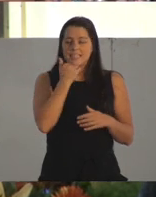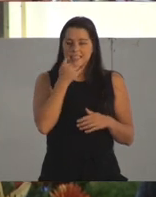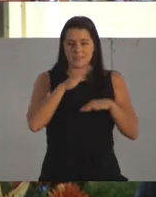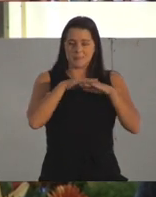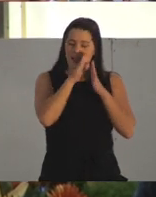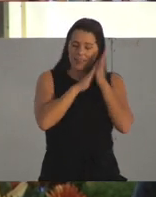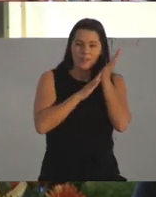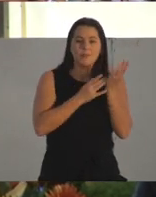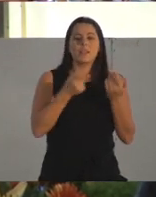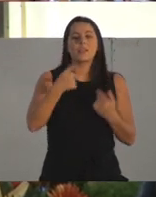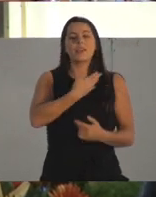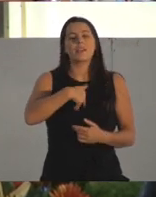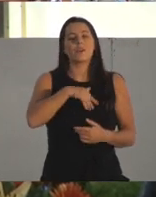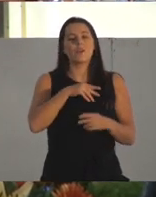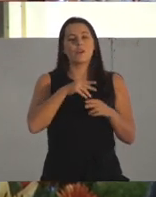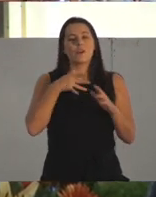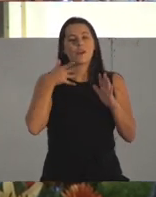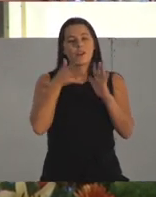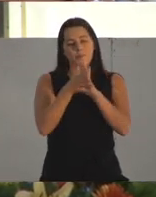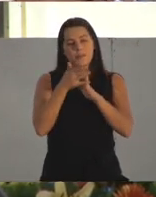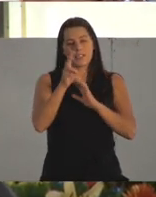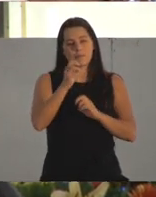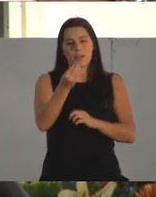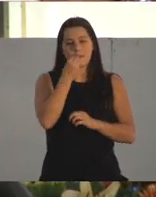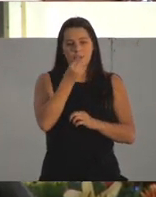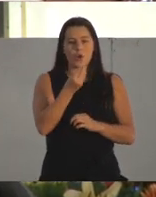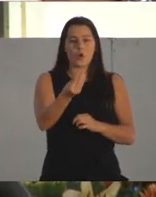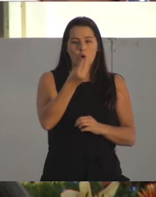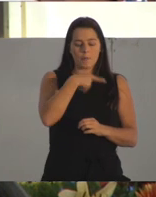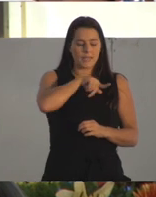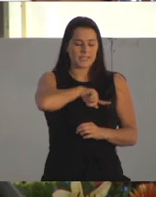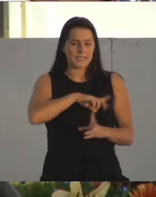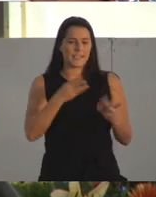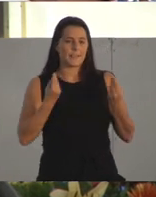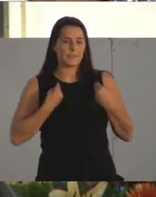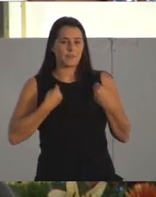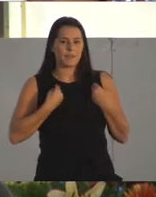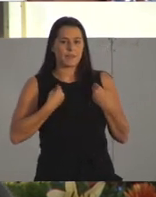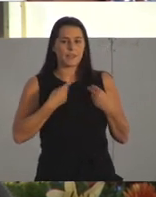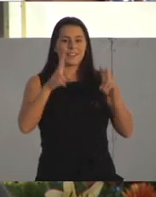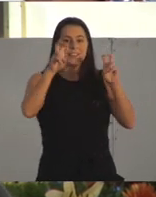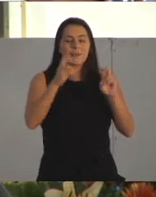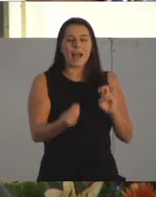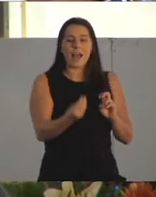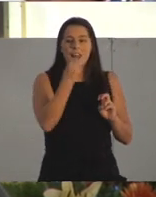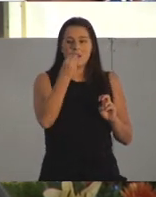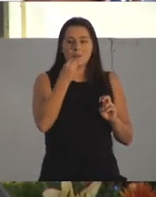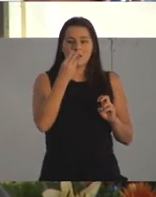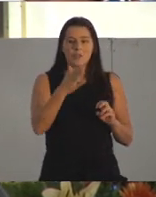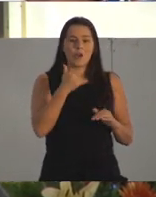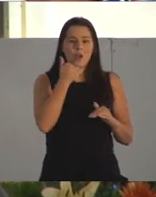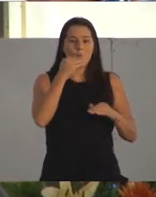vamos a hablar de alimentación. Comer, sentir, vivir. La alimentación indudablemente es un